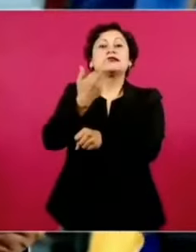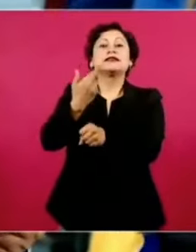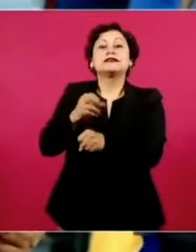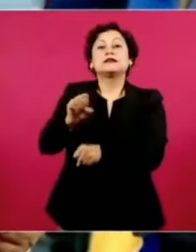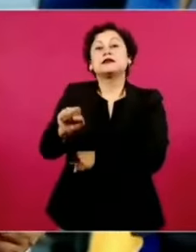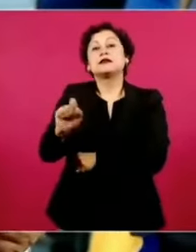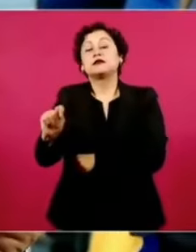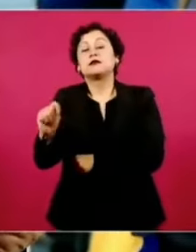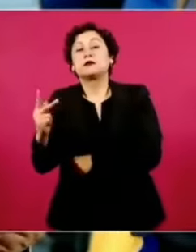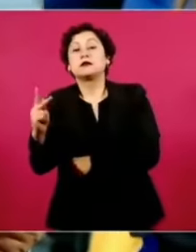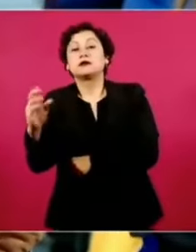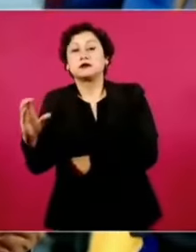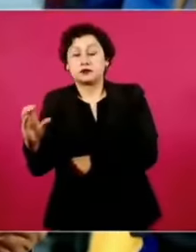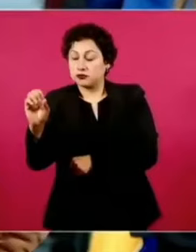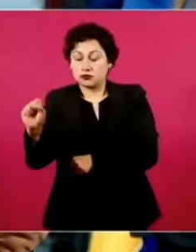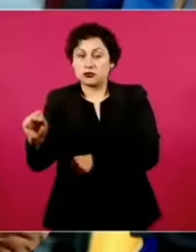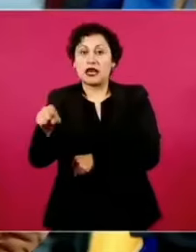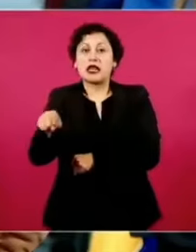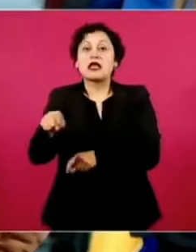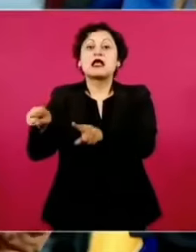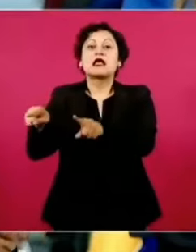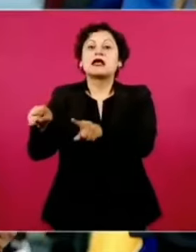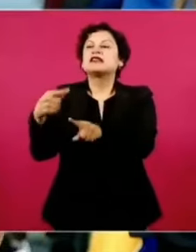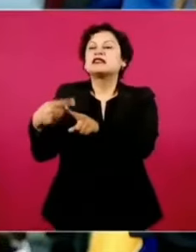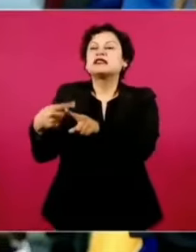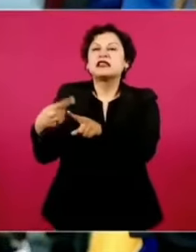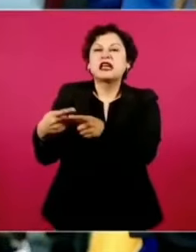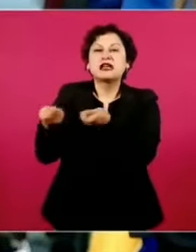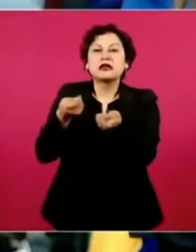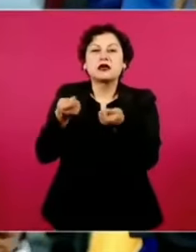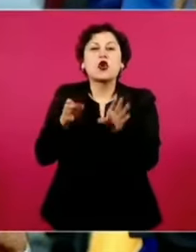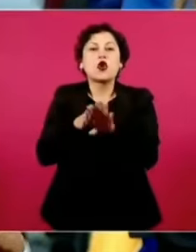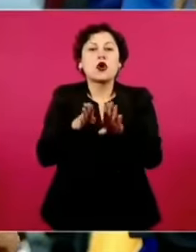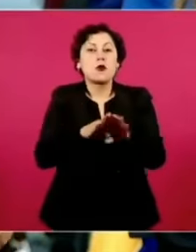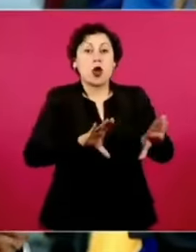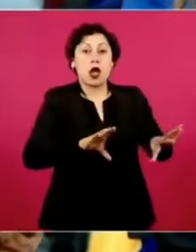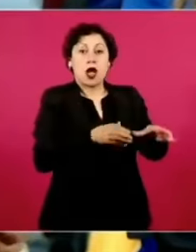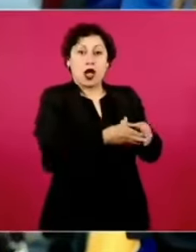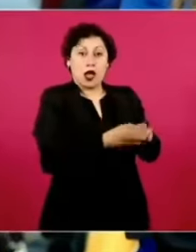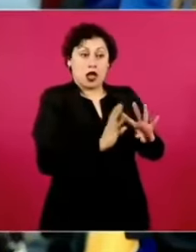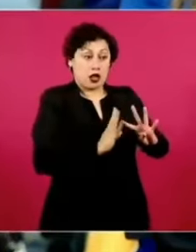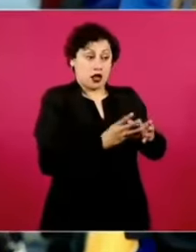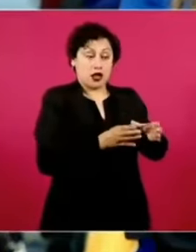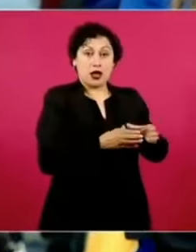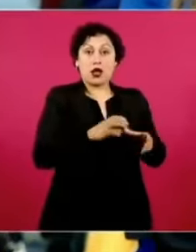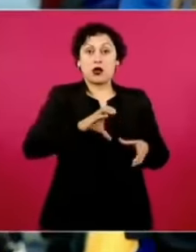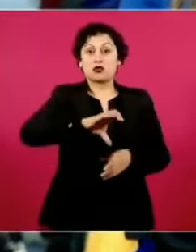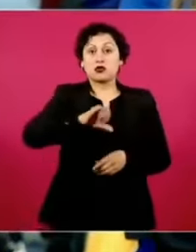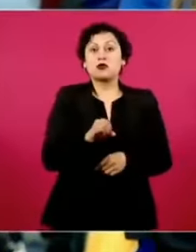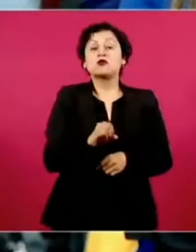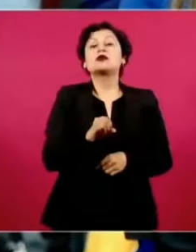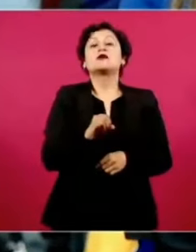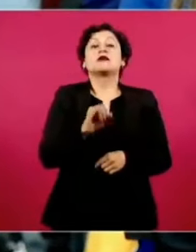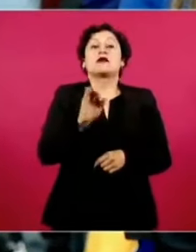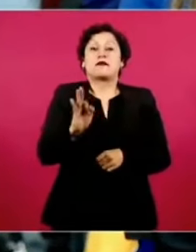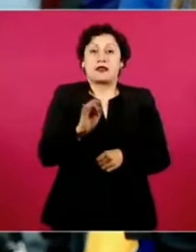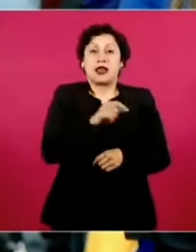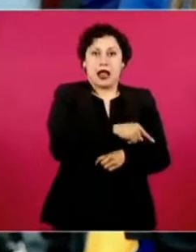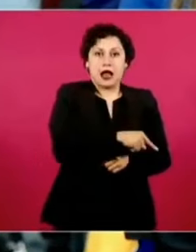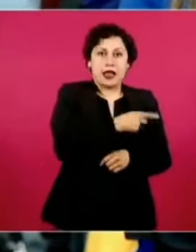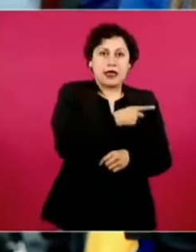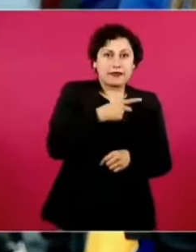regular esa parte? En este caso, el Consejo de la Judicatura es el que debería definir si les paga o no les paga, en este caso, a quienes